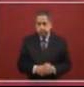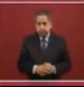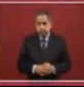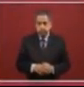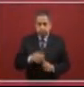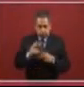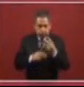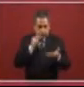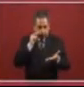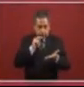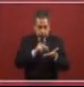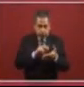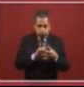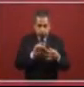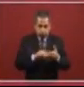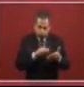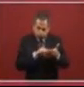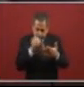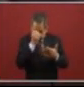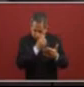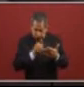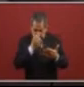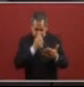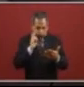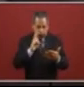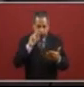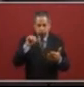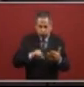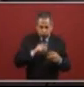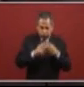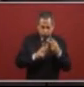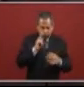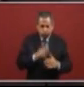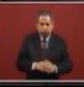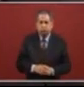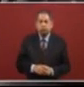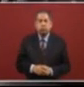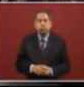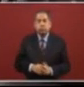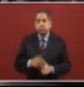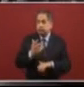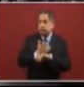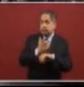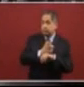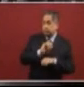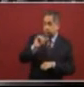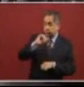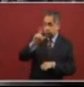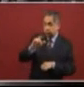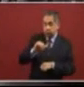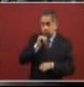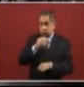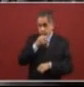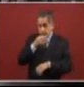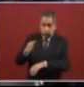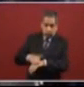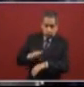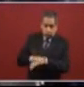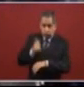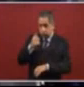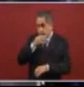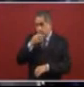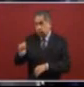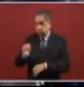pero la voy a revisar el día de hoy. ¿Las autoridades de Estados Unidos no han notificado